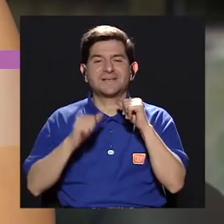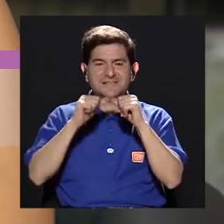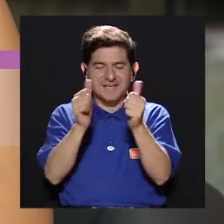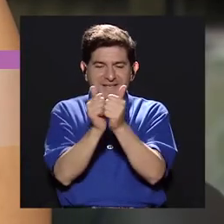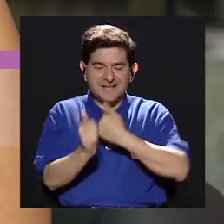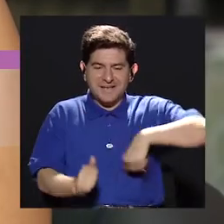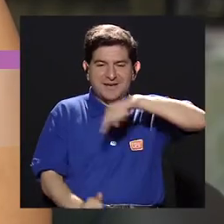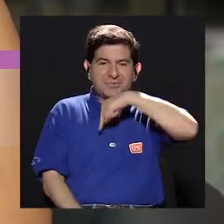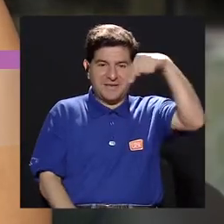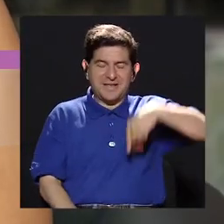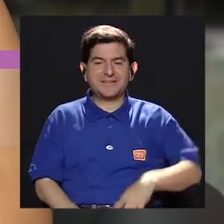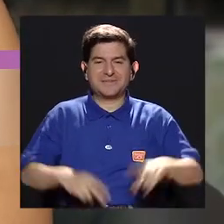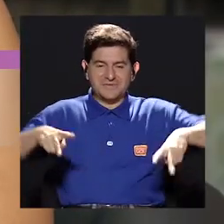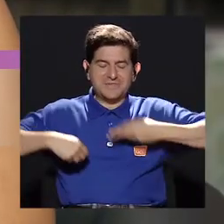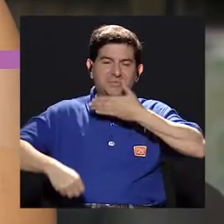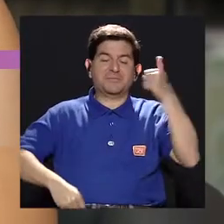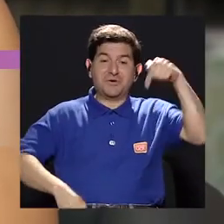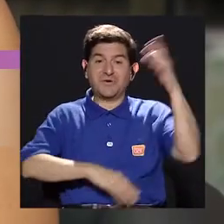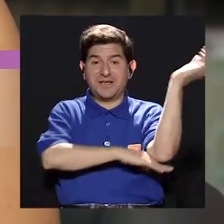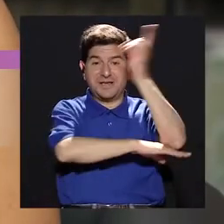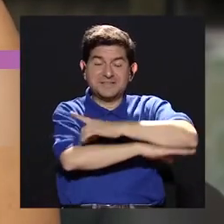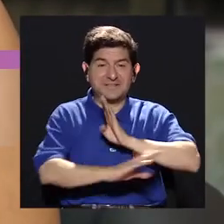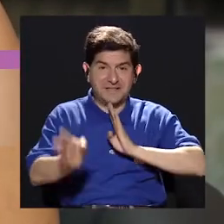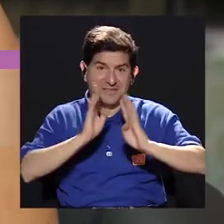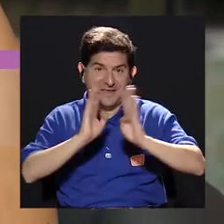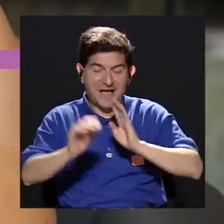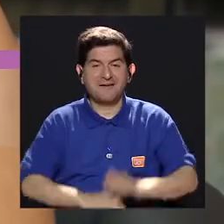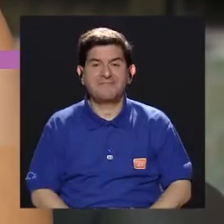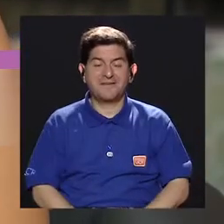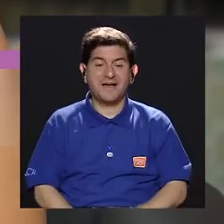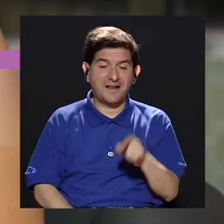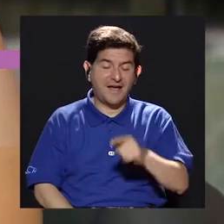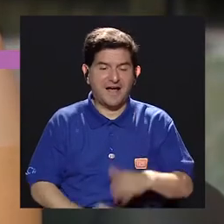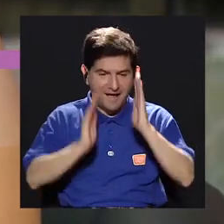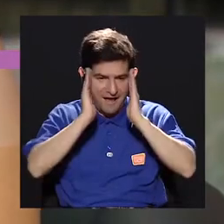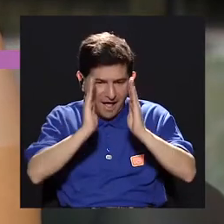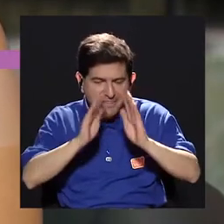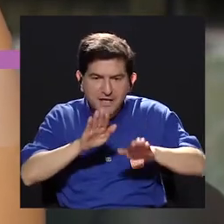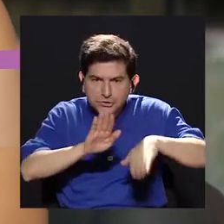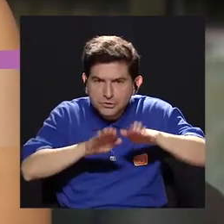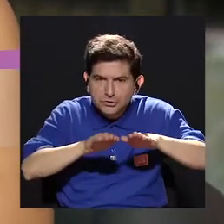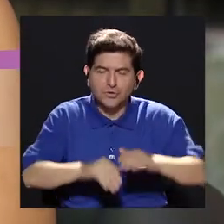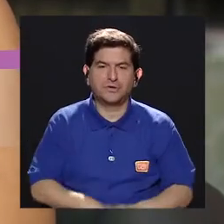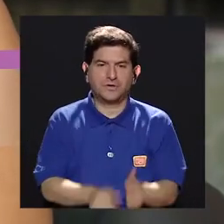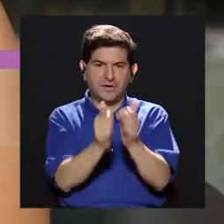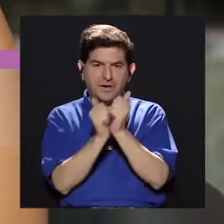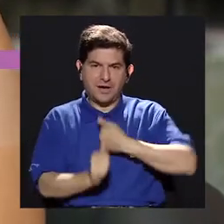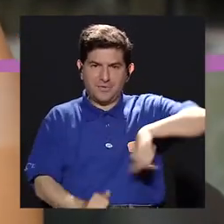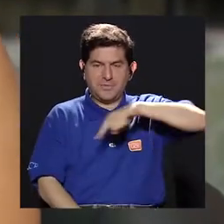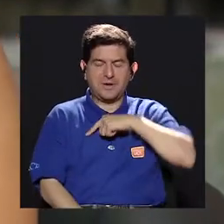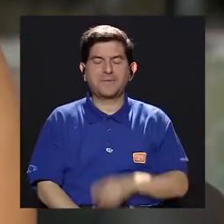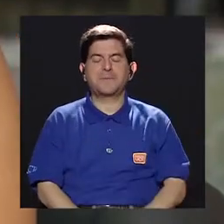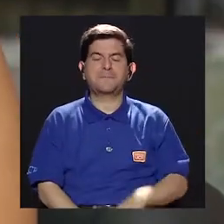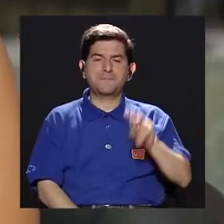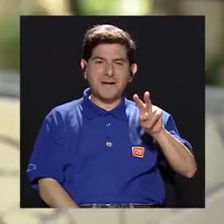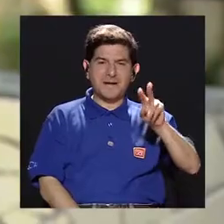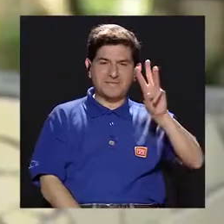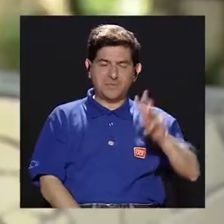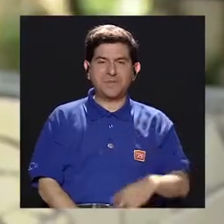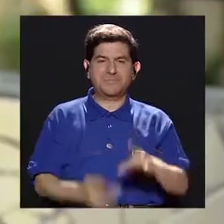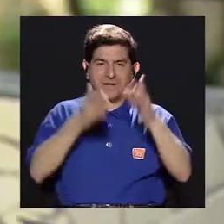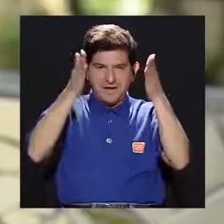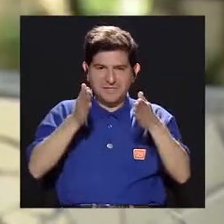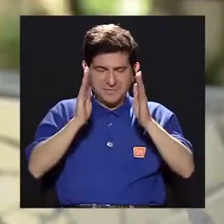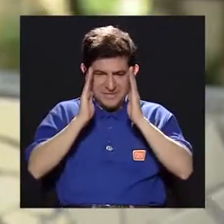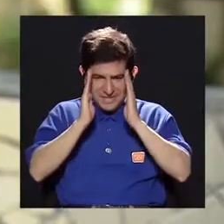Gracias por continuar con nosotros en Vivir Mejor. El día de hoy conversando acerca del cuidado de los pies. Para ello nos acompaña Vanessa Weckmann,